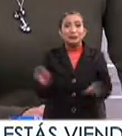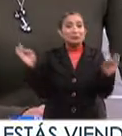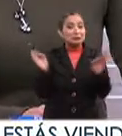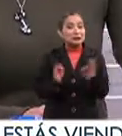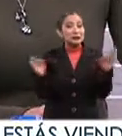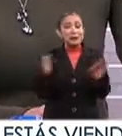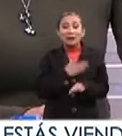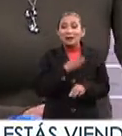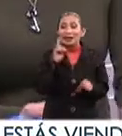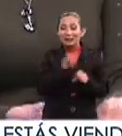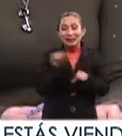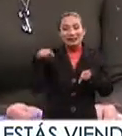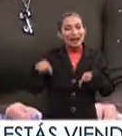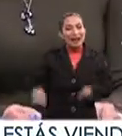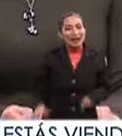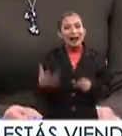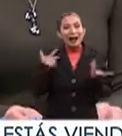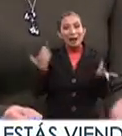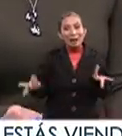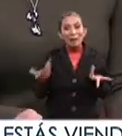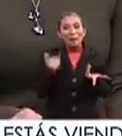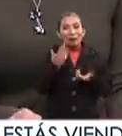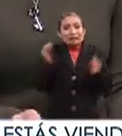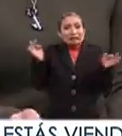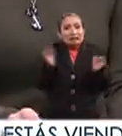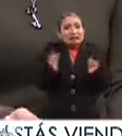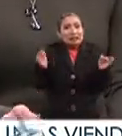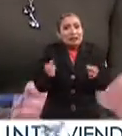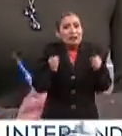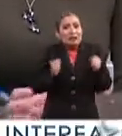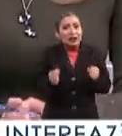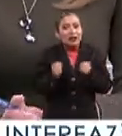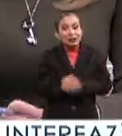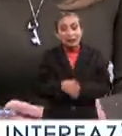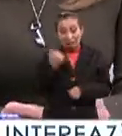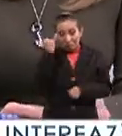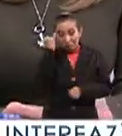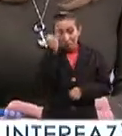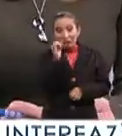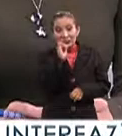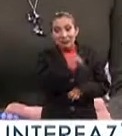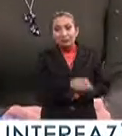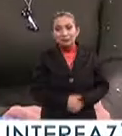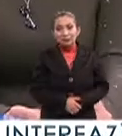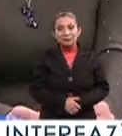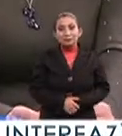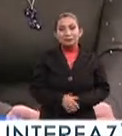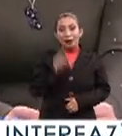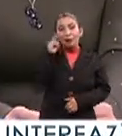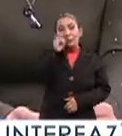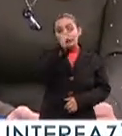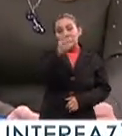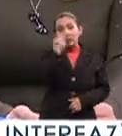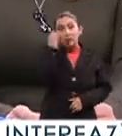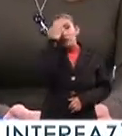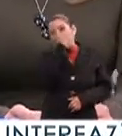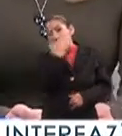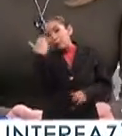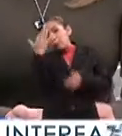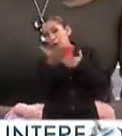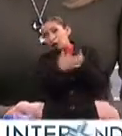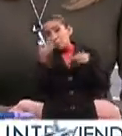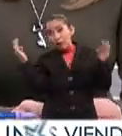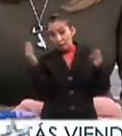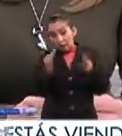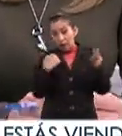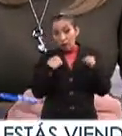frío, buenos días, acá está agarrando la helada. Me imagino, se ha visto en los pronósticos que el frío se está